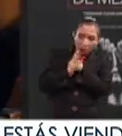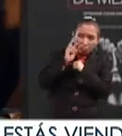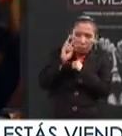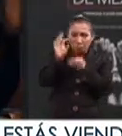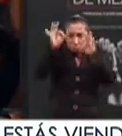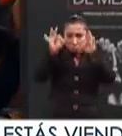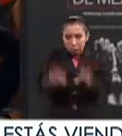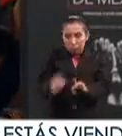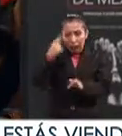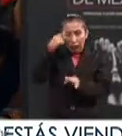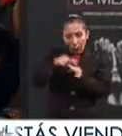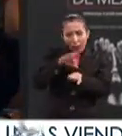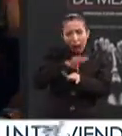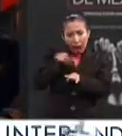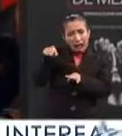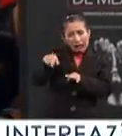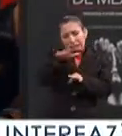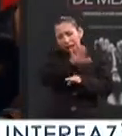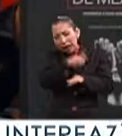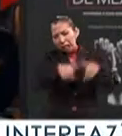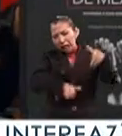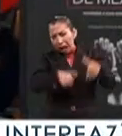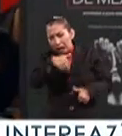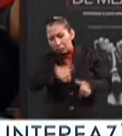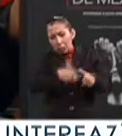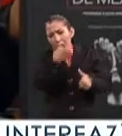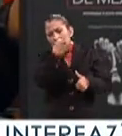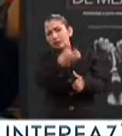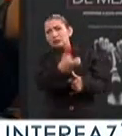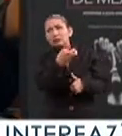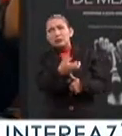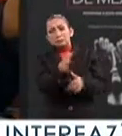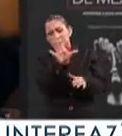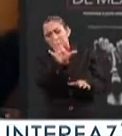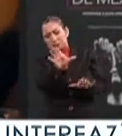que realmente creo que a este tipo de teatro y a este tipo de